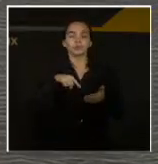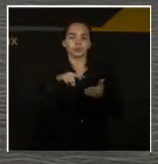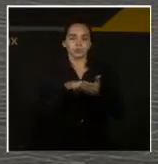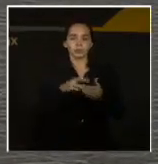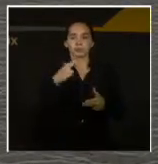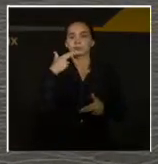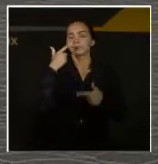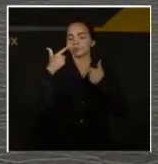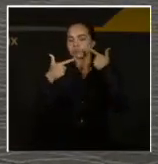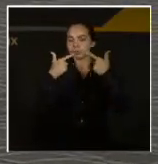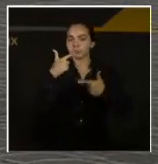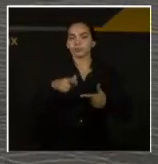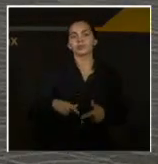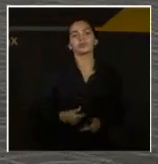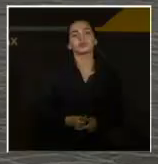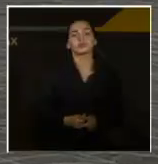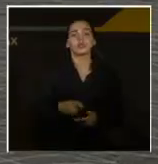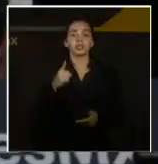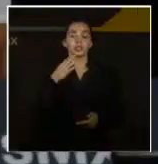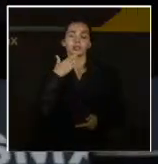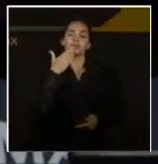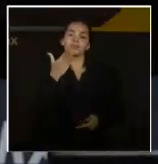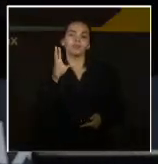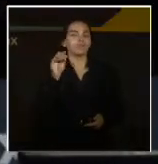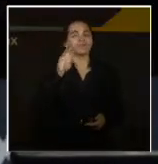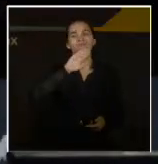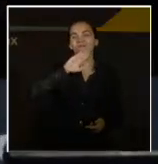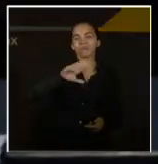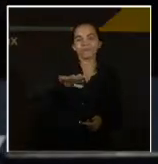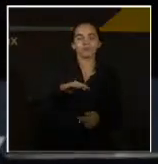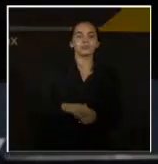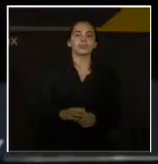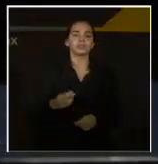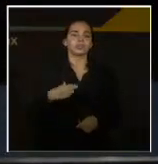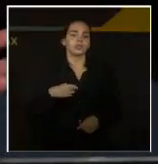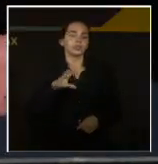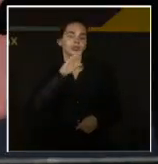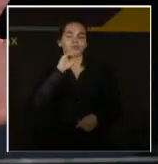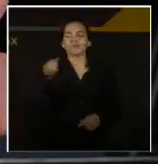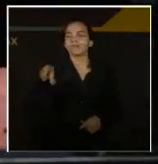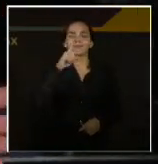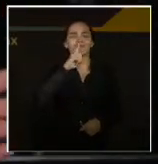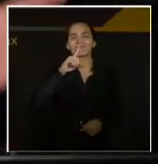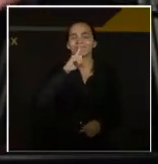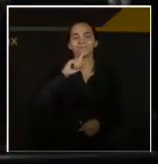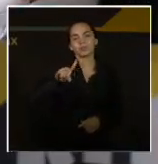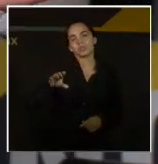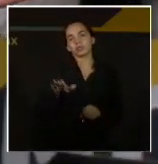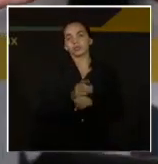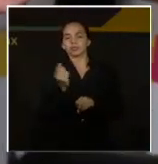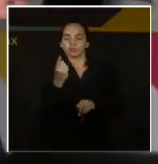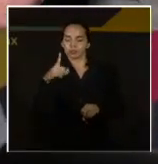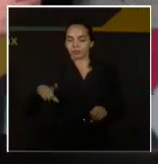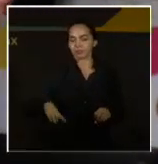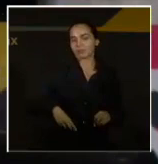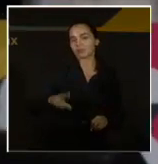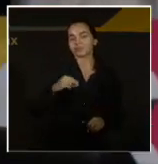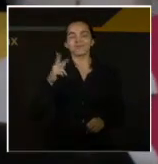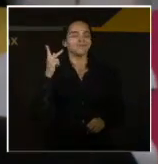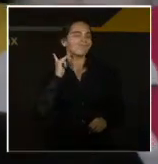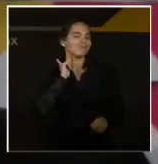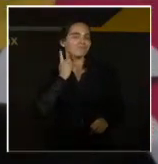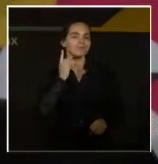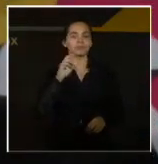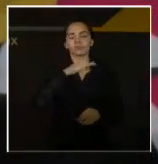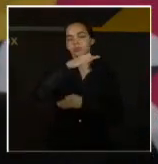hablar definitivamente de lo que se hace bien y lo que no se hace bien. Yo no soy de los que les va a venir a decir que porque el gobernador no es de mi partido,